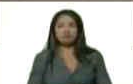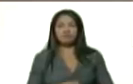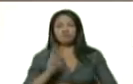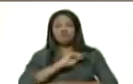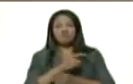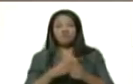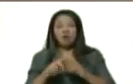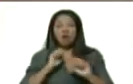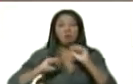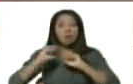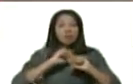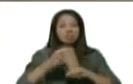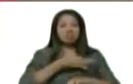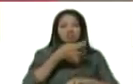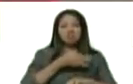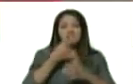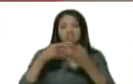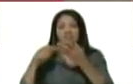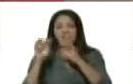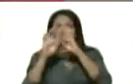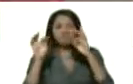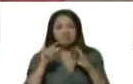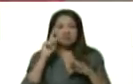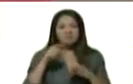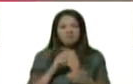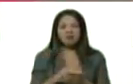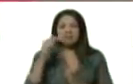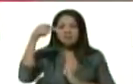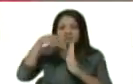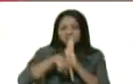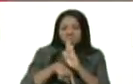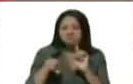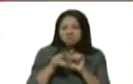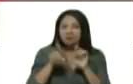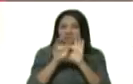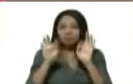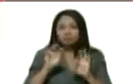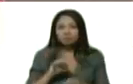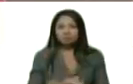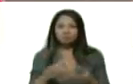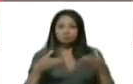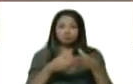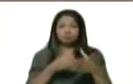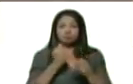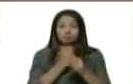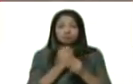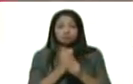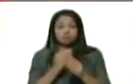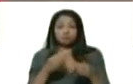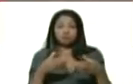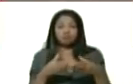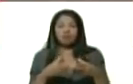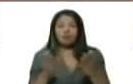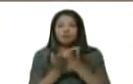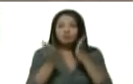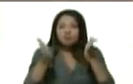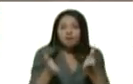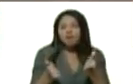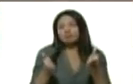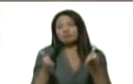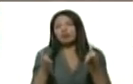Fortalecer los movimientos sociales en su diversidad y en su profundidad. La clase obrera, los estudiantes, las